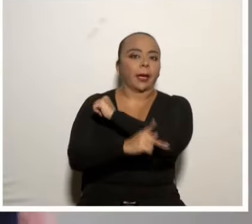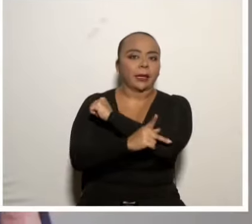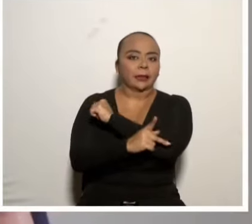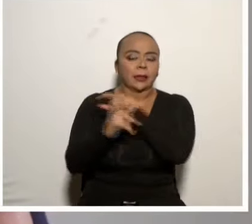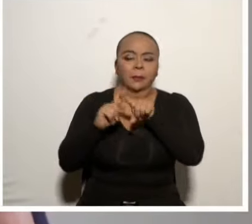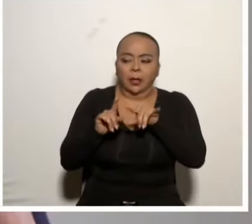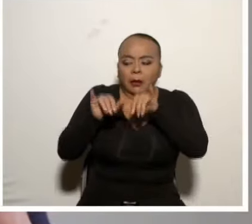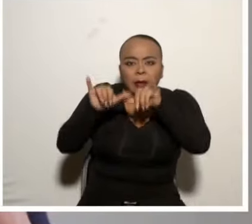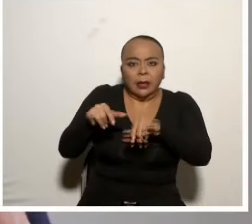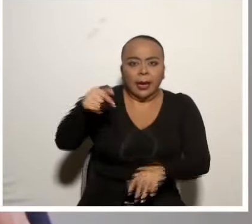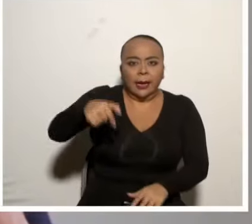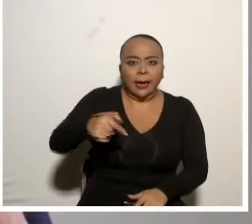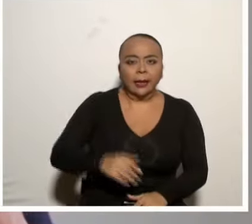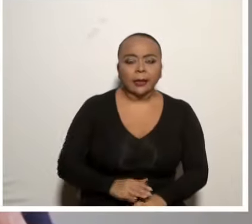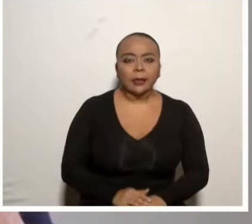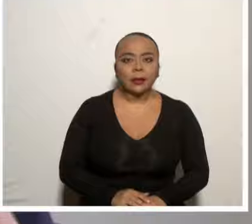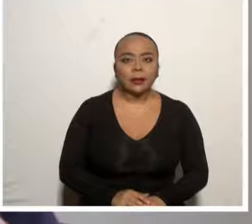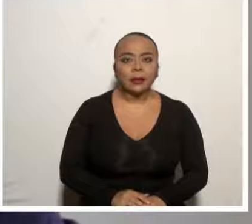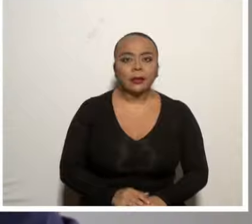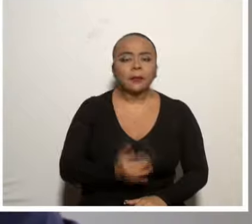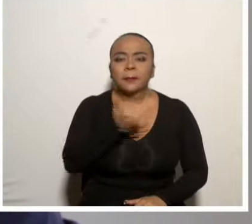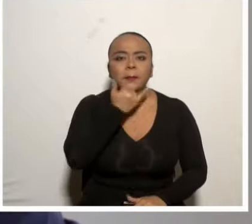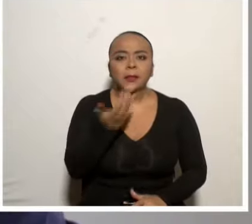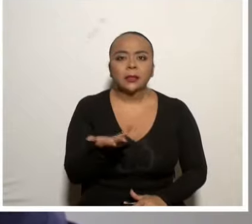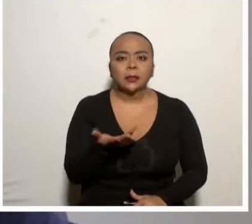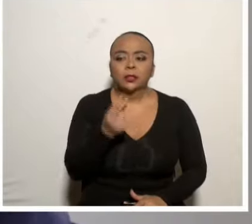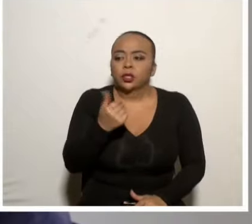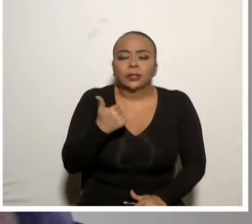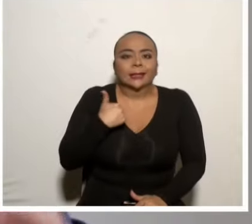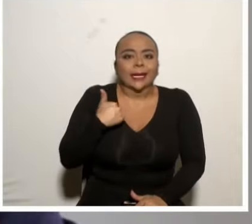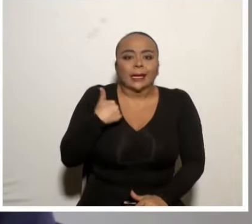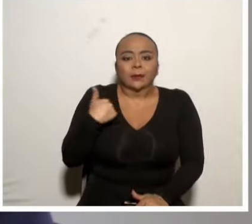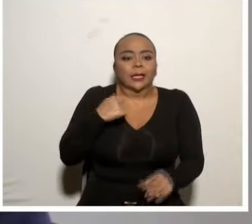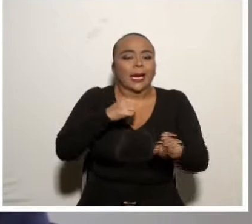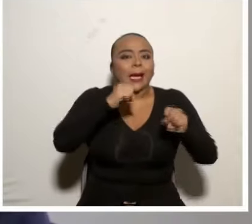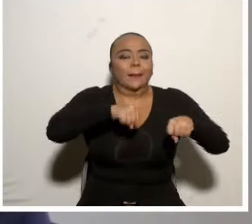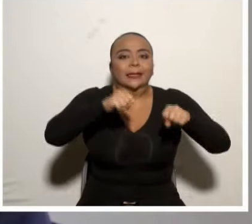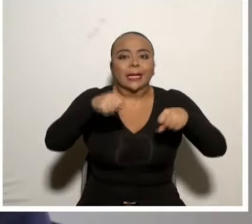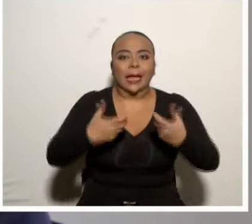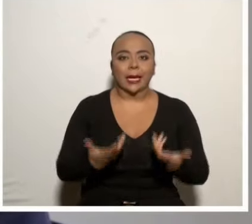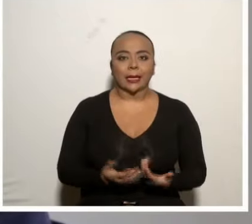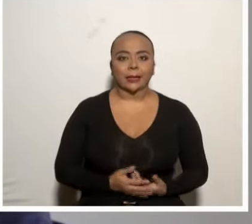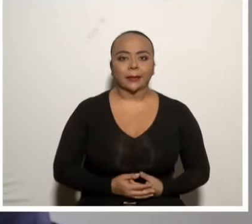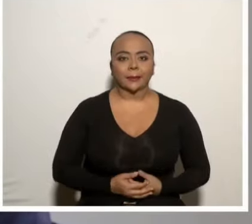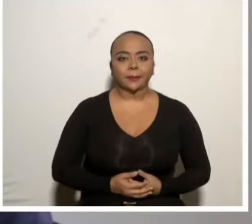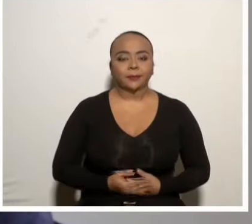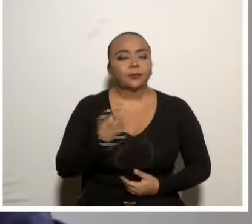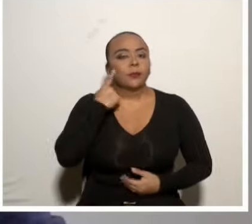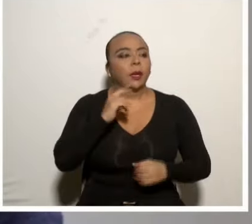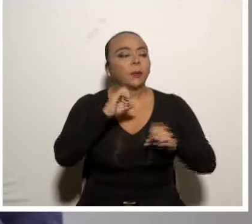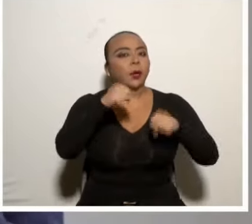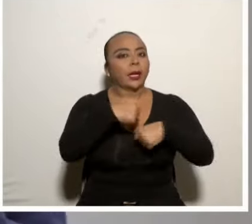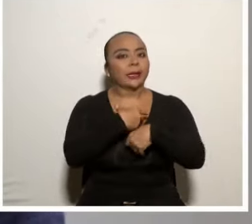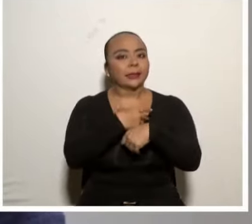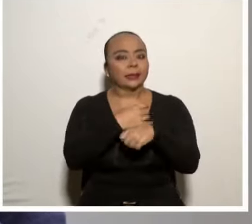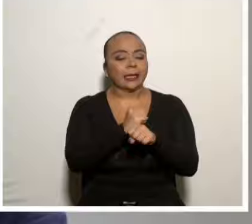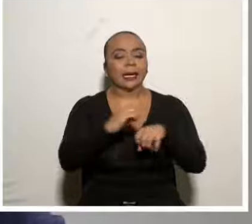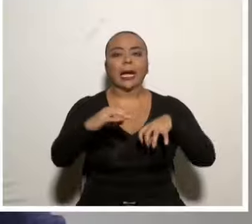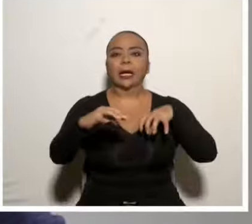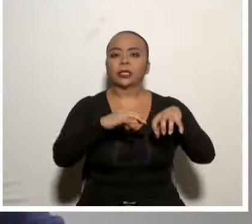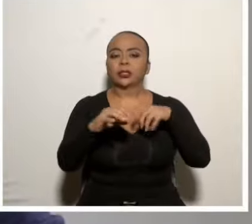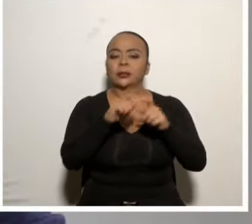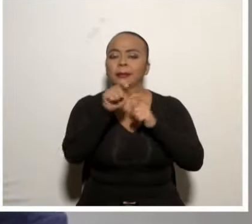que se quedan acá, no tenemos la capacidad para poder hacer